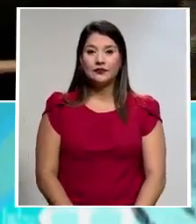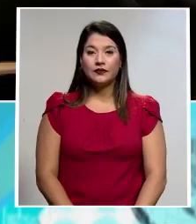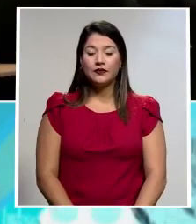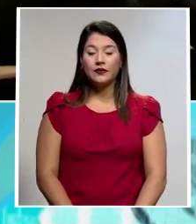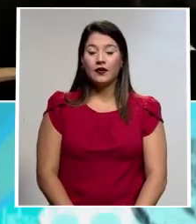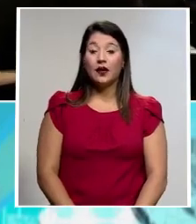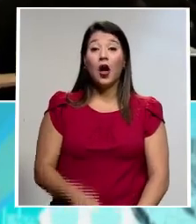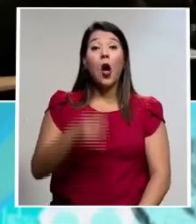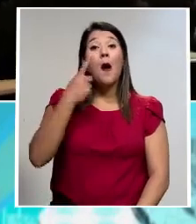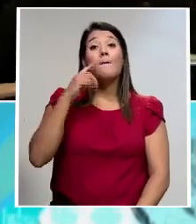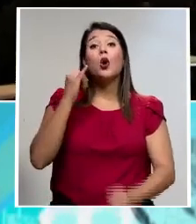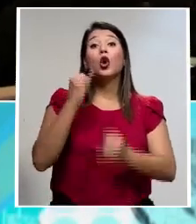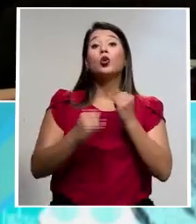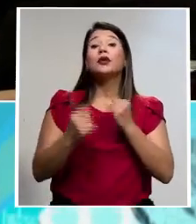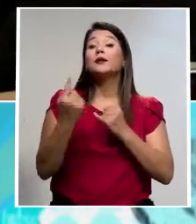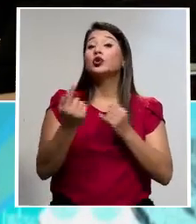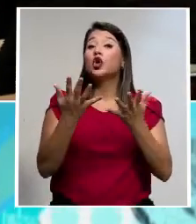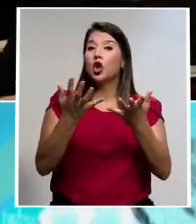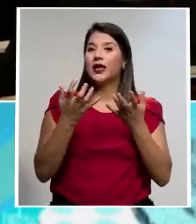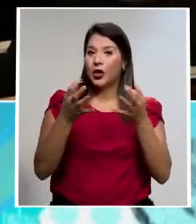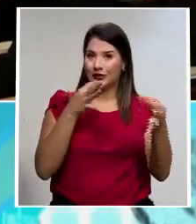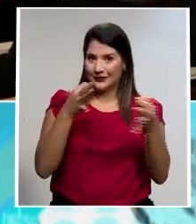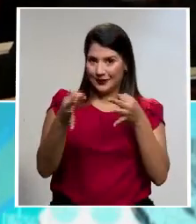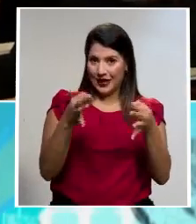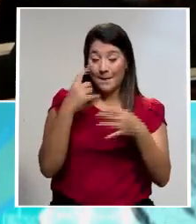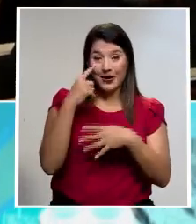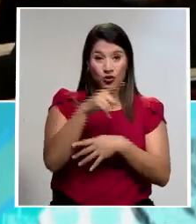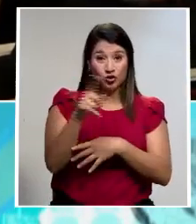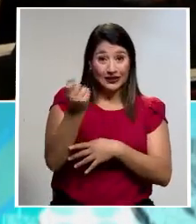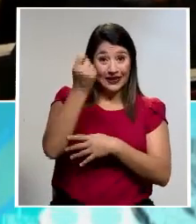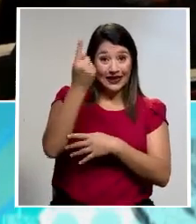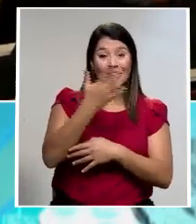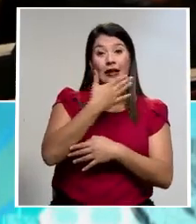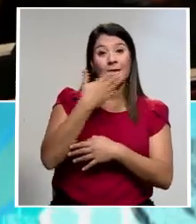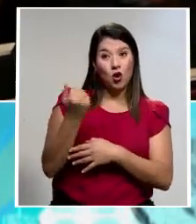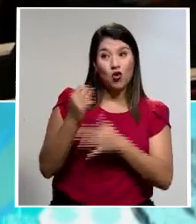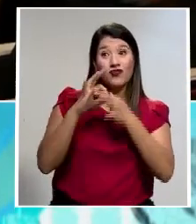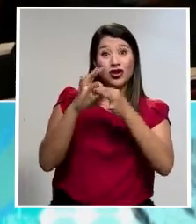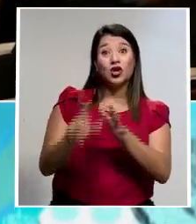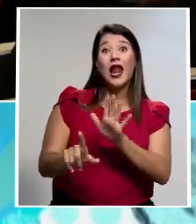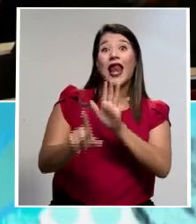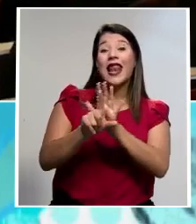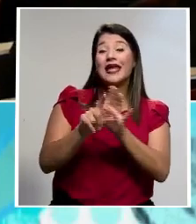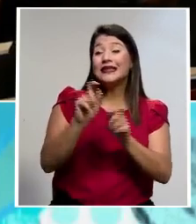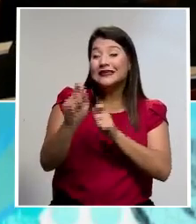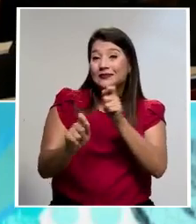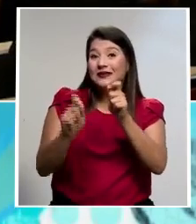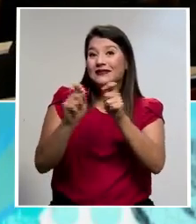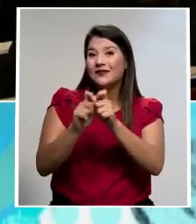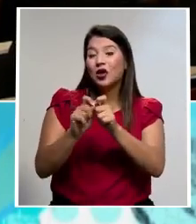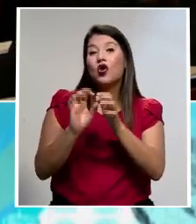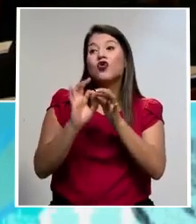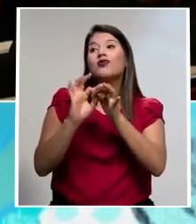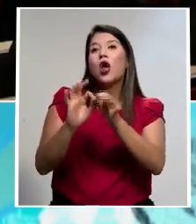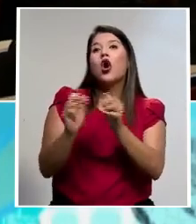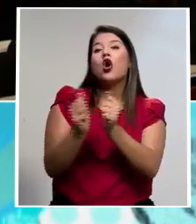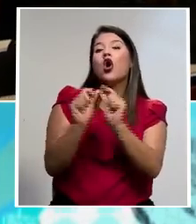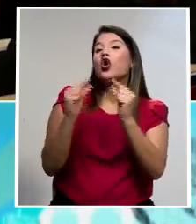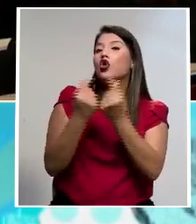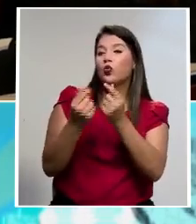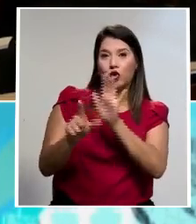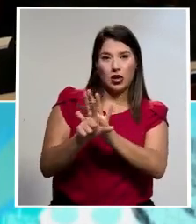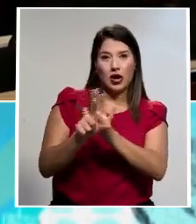Bien, por último, nada más explicarles, para que se entienda un poco mejor el tema de la jurisdicción especializada contra el crimen organizado, les pongo como ejemplo